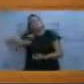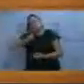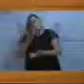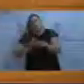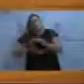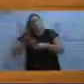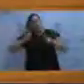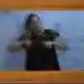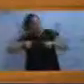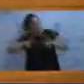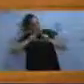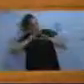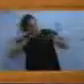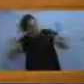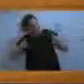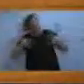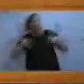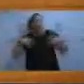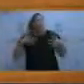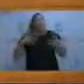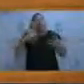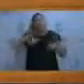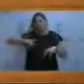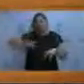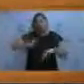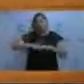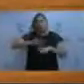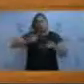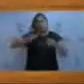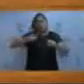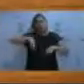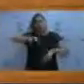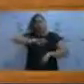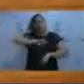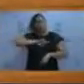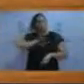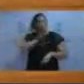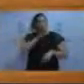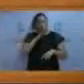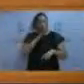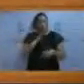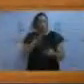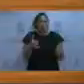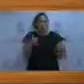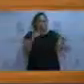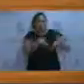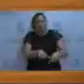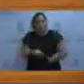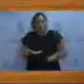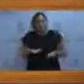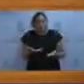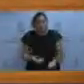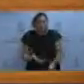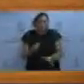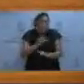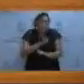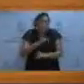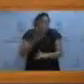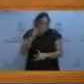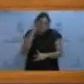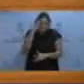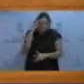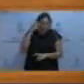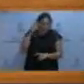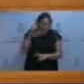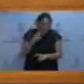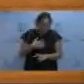que, bueno, al final, en la que lo hundimos fuimos nosotros, ¿verdad?, por no hacer lo que usted dice. Eso es lo que espero seguramente oírla,